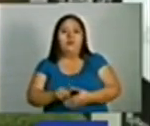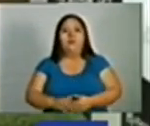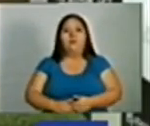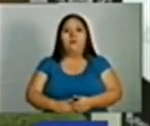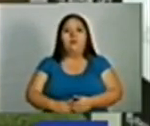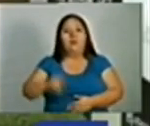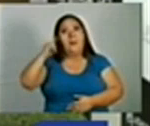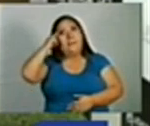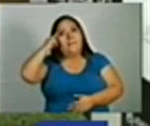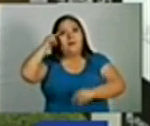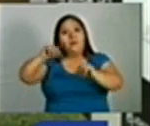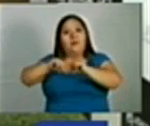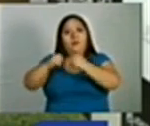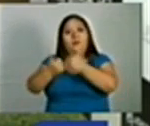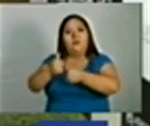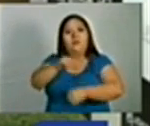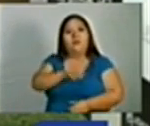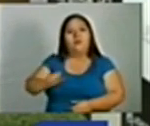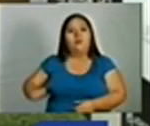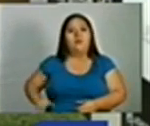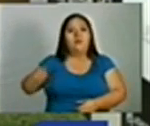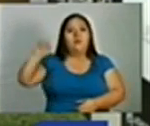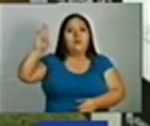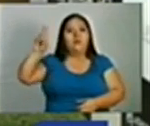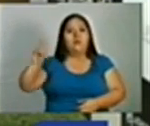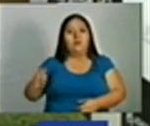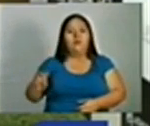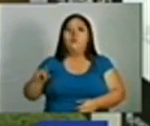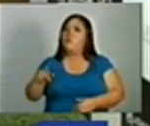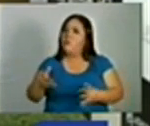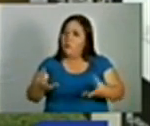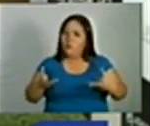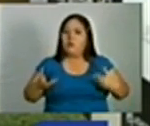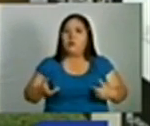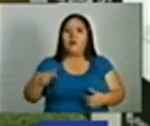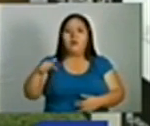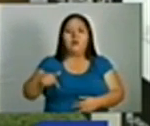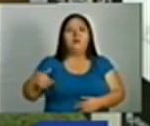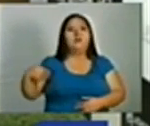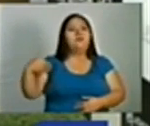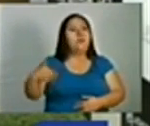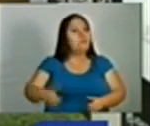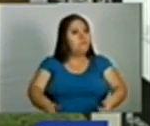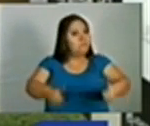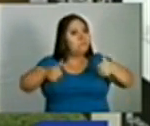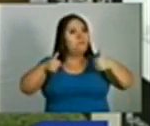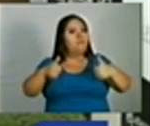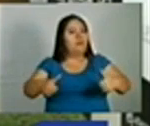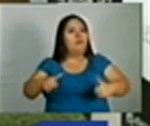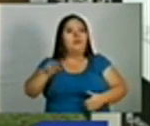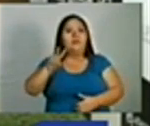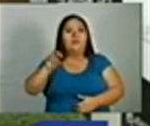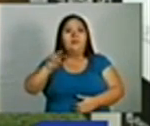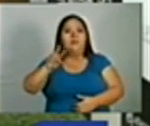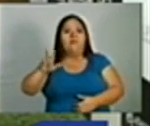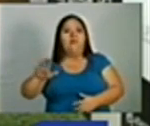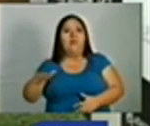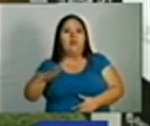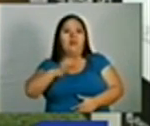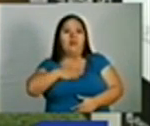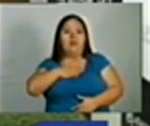de la Asociación Salvadoreña de Bitcoin también esperan cerrar muy bien el año 2023 y recibir